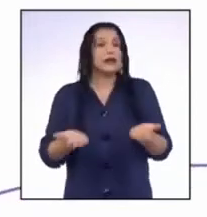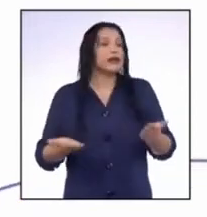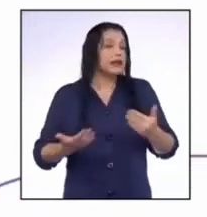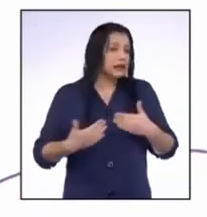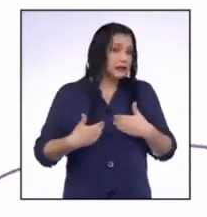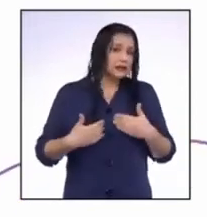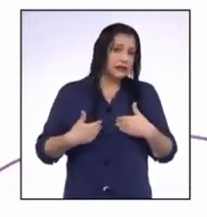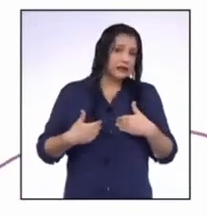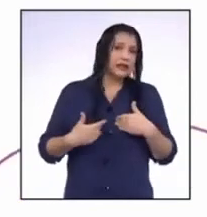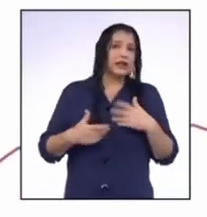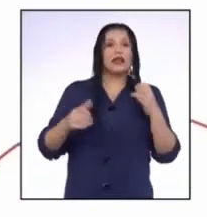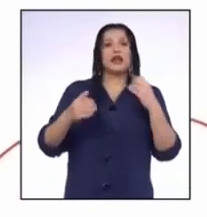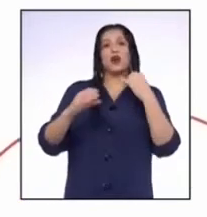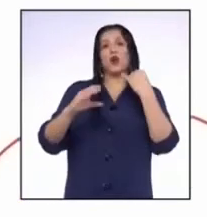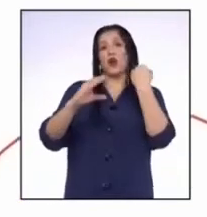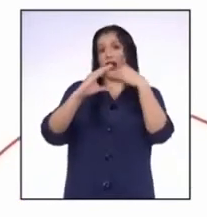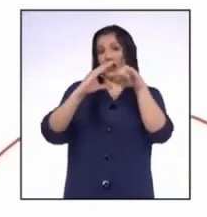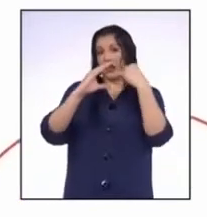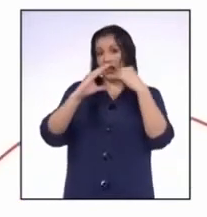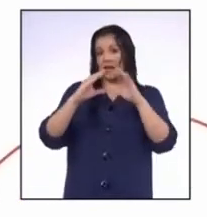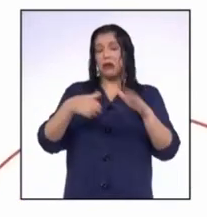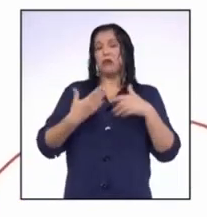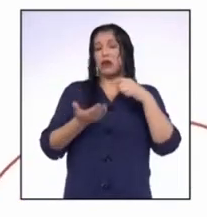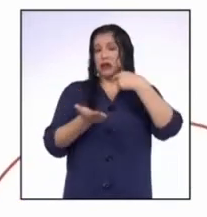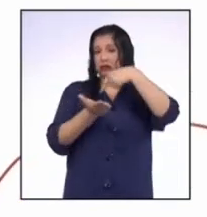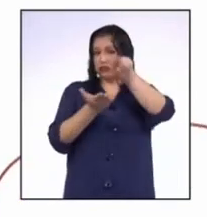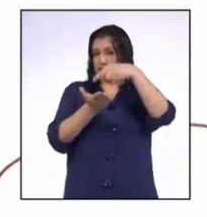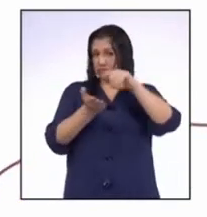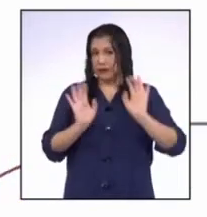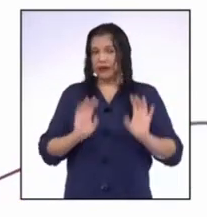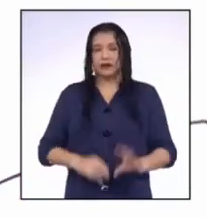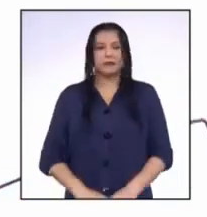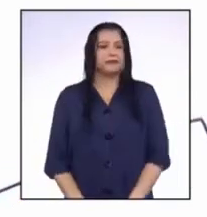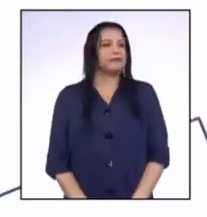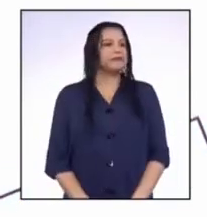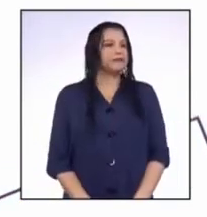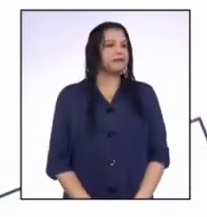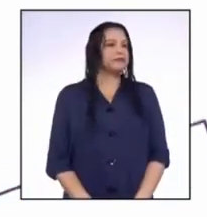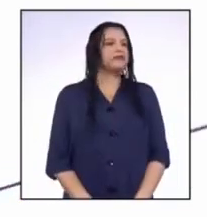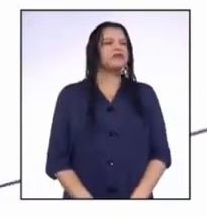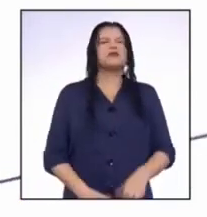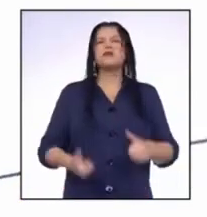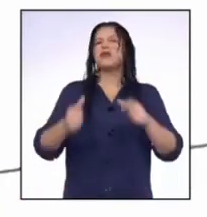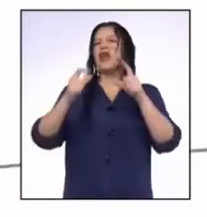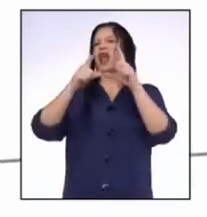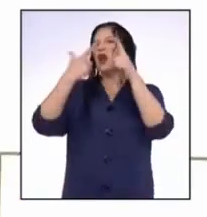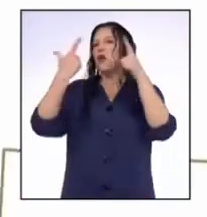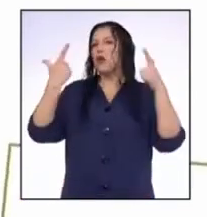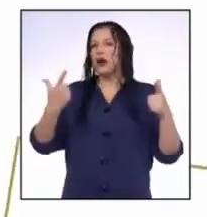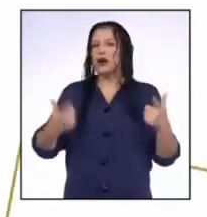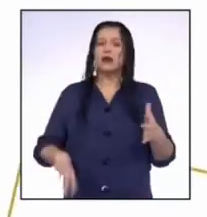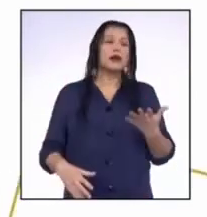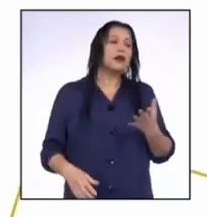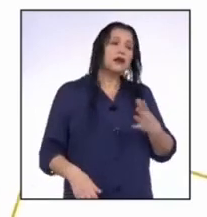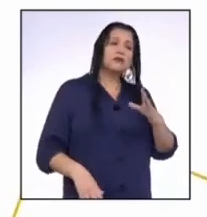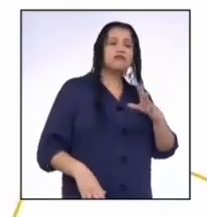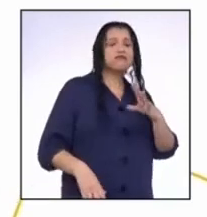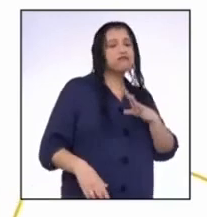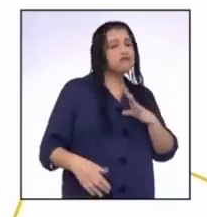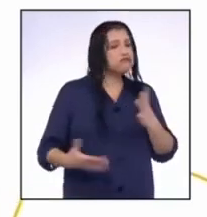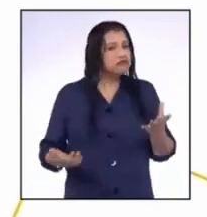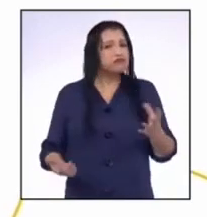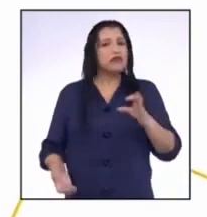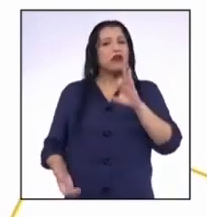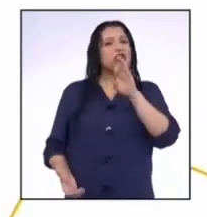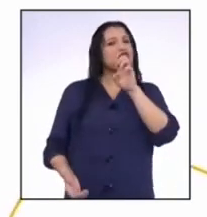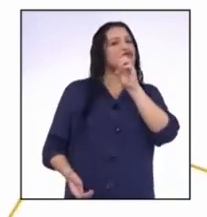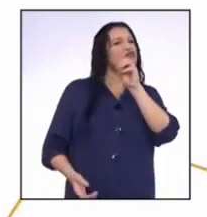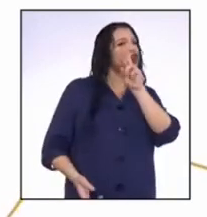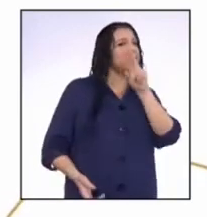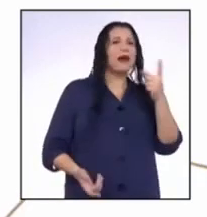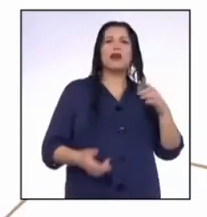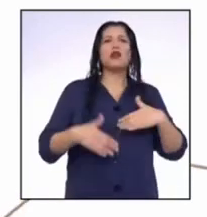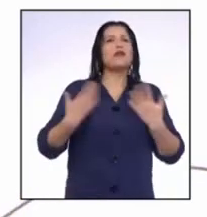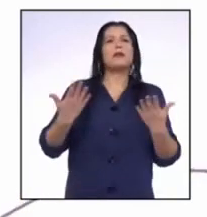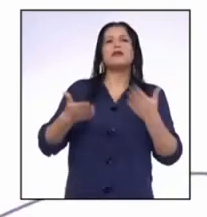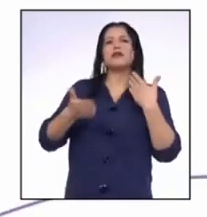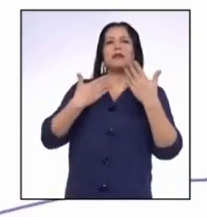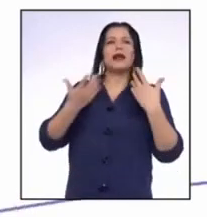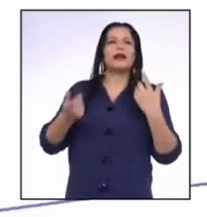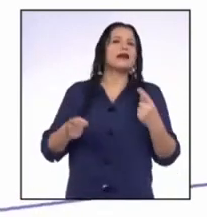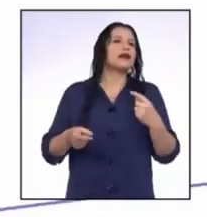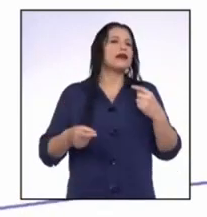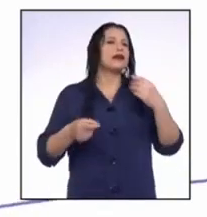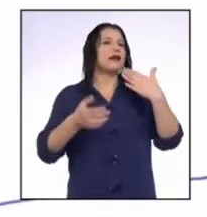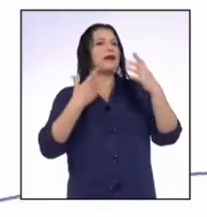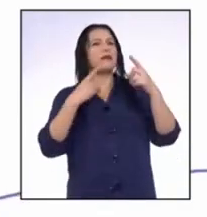con señal de internet para enviarlos. Lenguaje. Formal. Quiero decir, no lo vamos a escribir de manera en